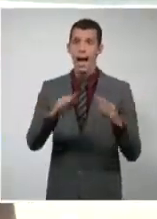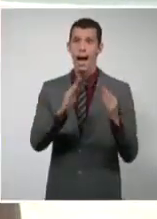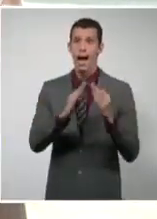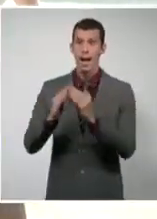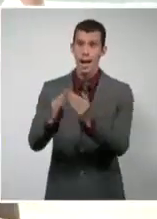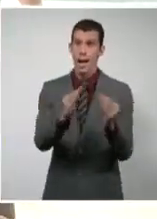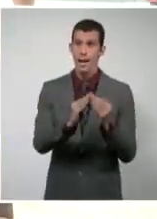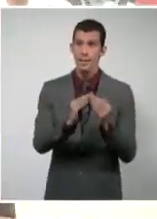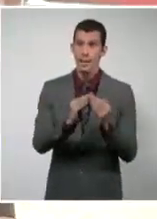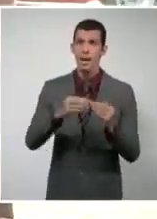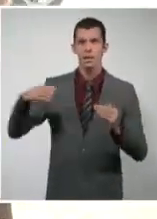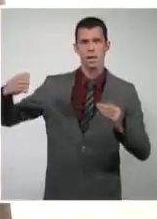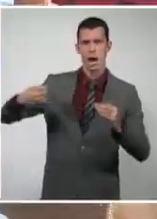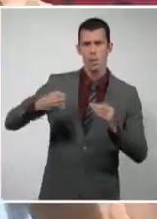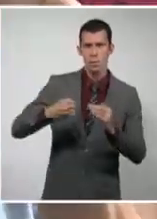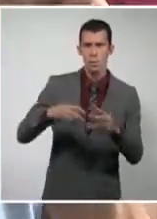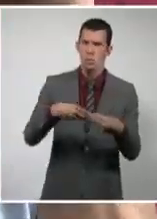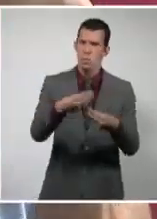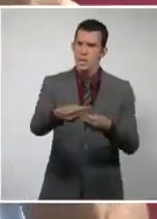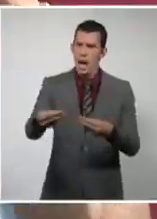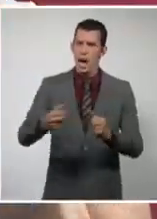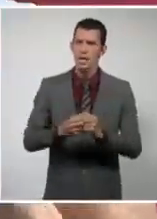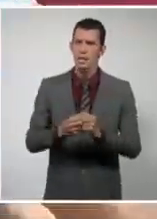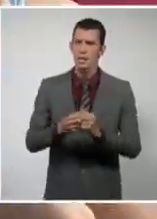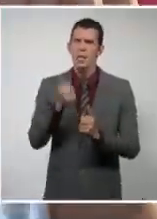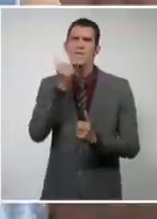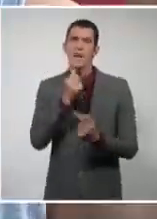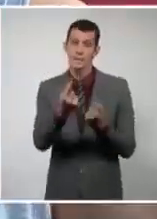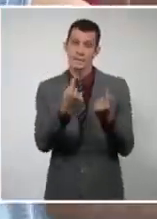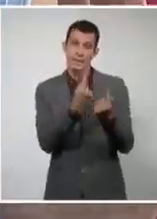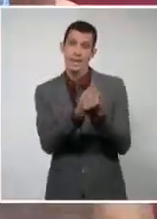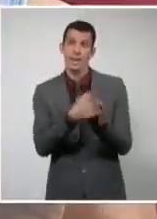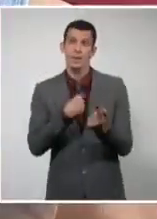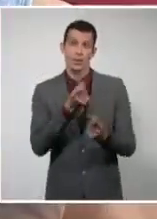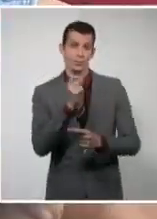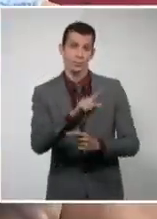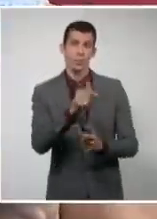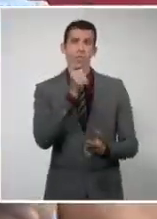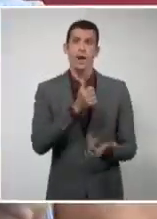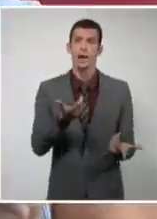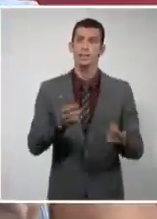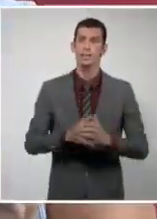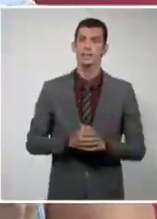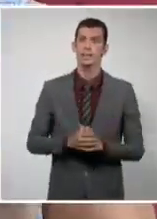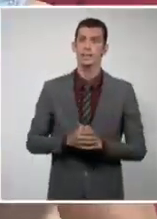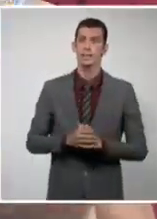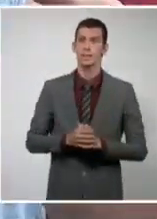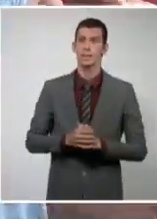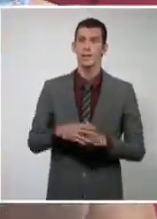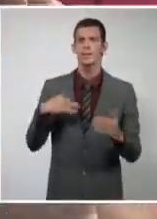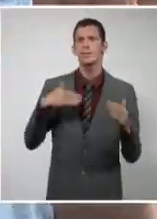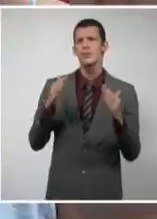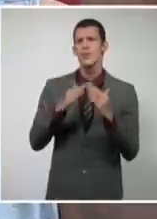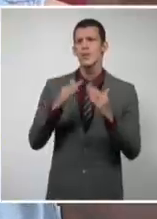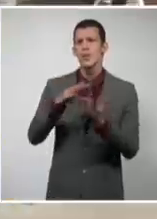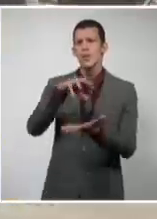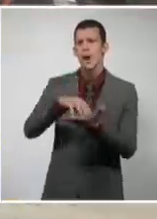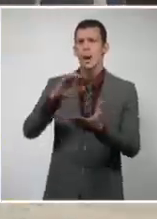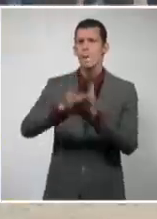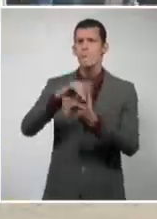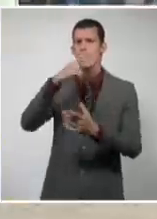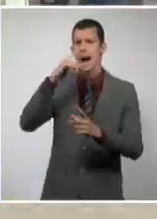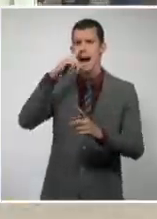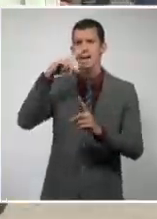todos los días ocurre aquí en este lugar. Yo vengo de Mantilla porque en Mantilla es imposible coger el pollo, porque es demasiado